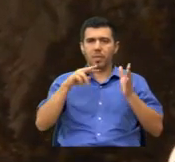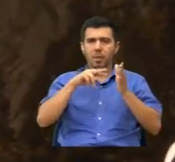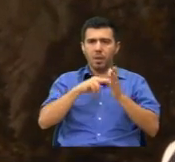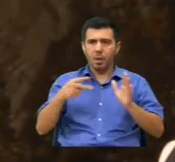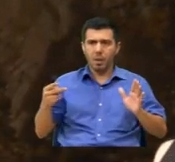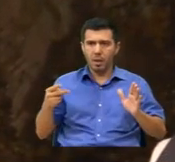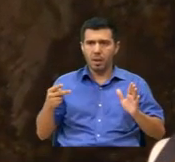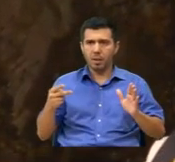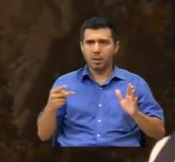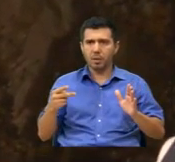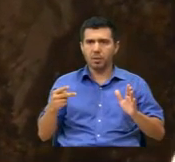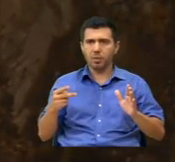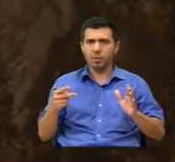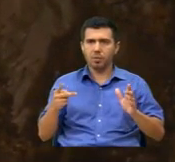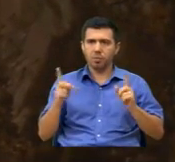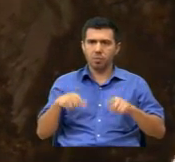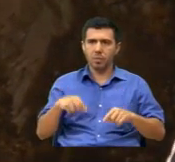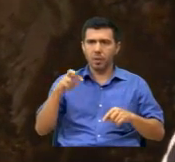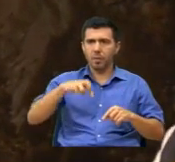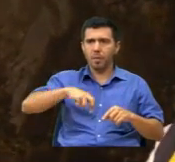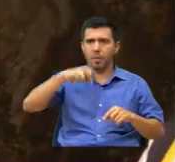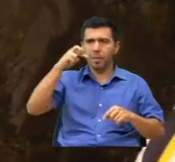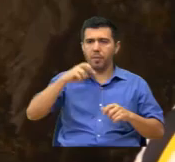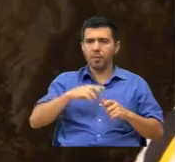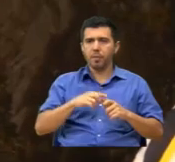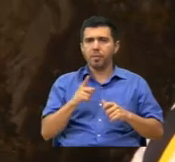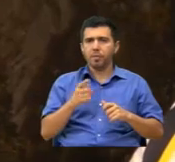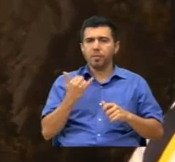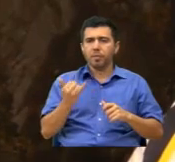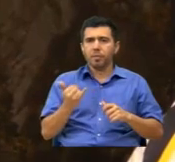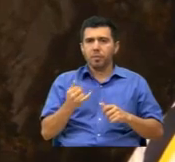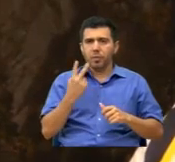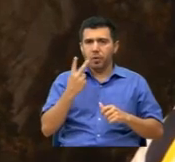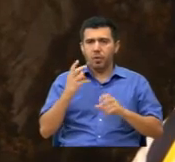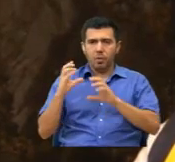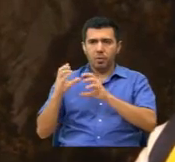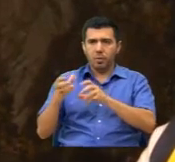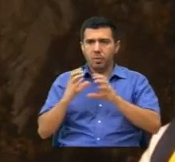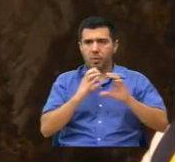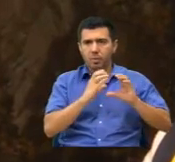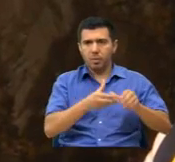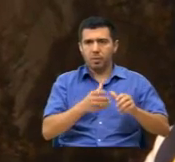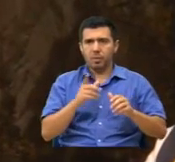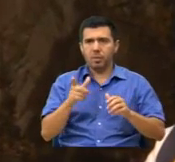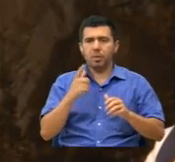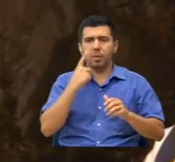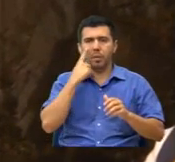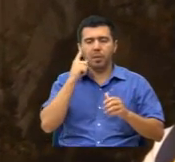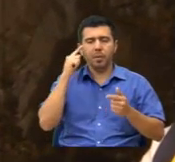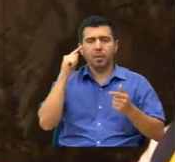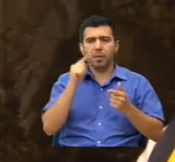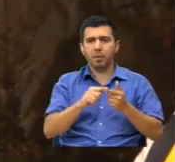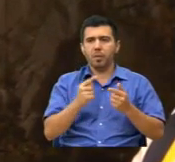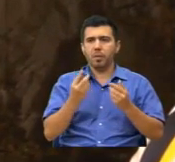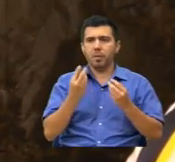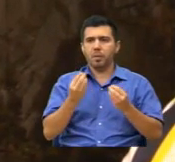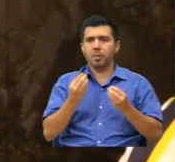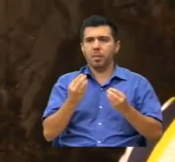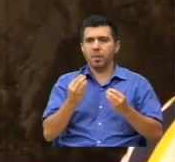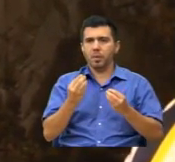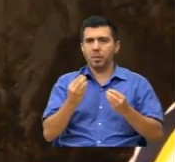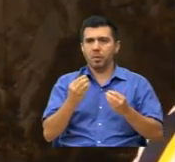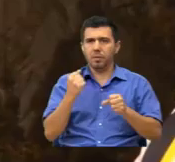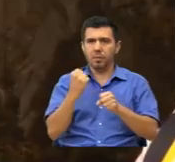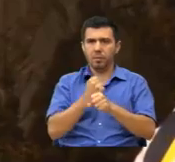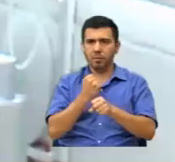técnicos como profesionales que existen en estas dos entidades con el fin de poder llevar a cabo